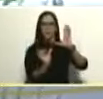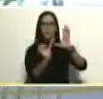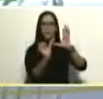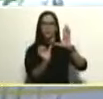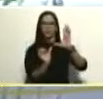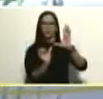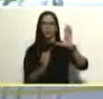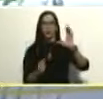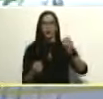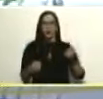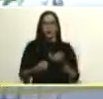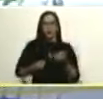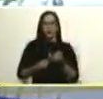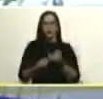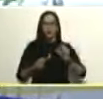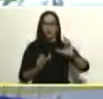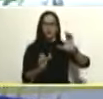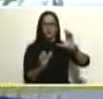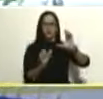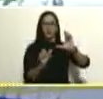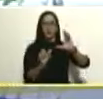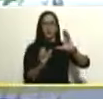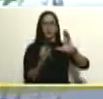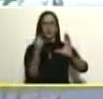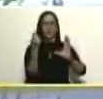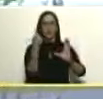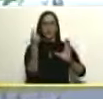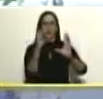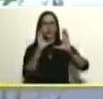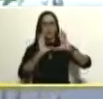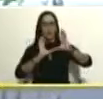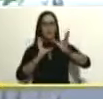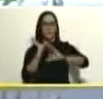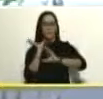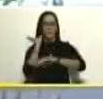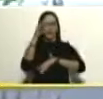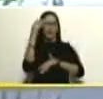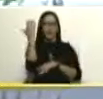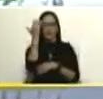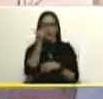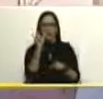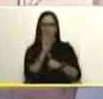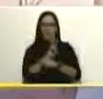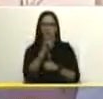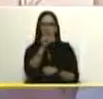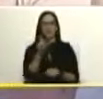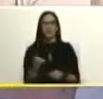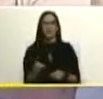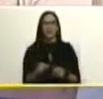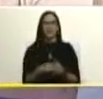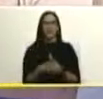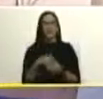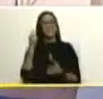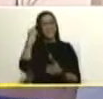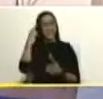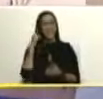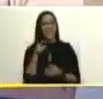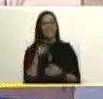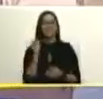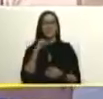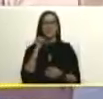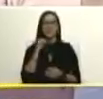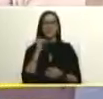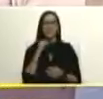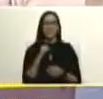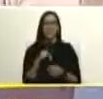en la parte de abajo. Y le das aquí y el balón se mueve así, mira, ¡prum! Y engañas al adversario. Por eso también. Ah, ¿te sabía el truco? Sí.